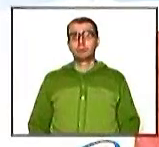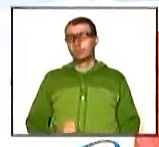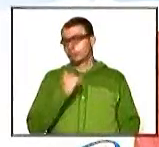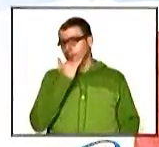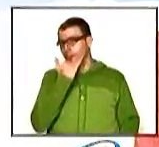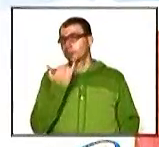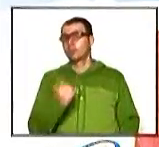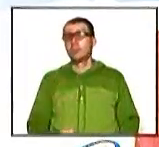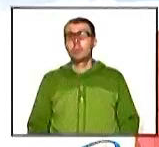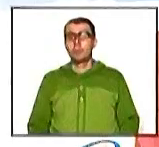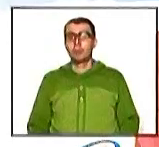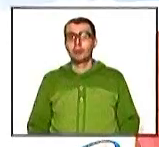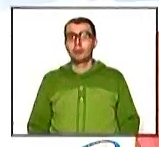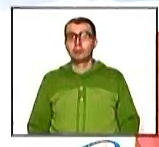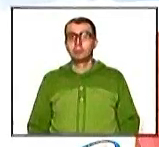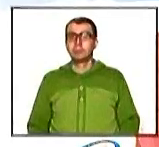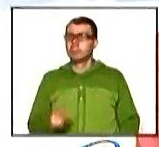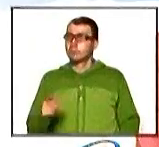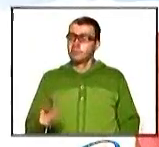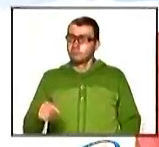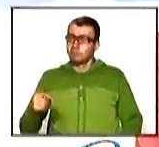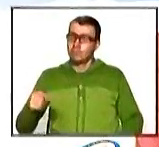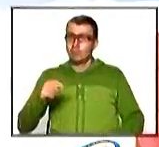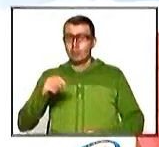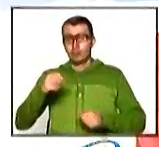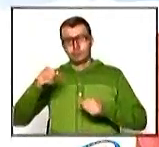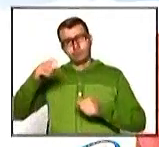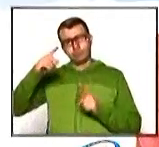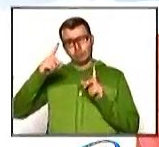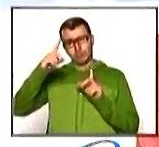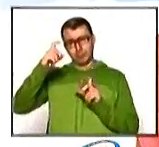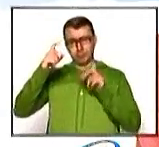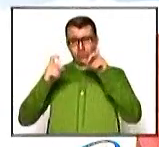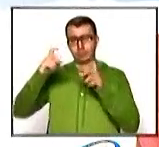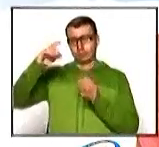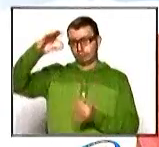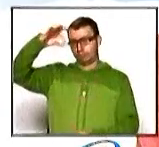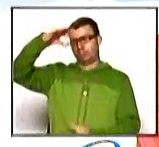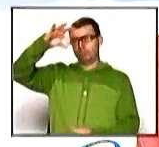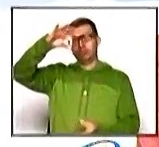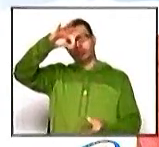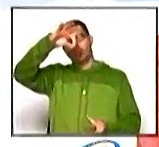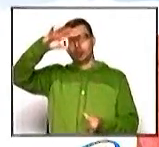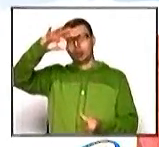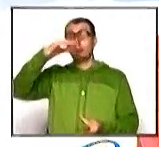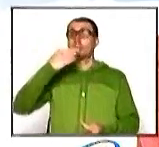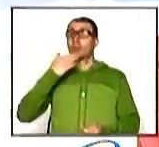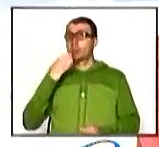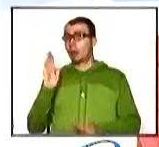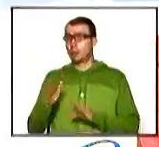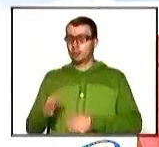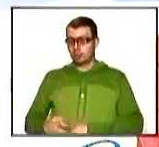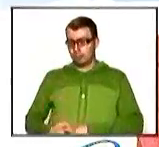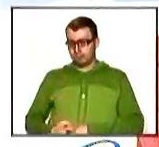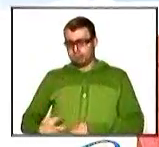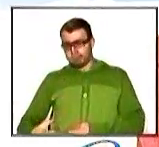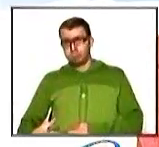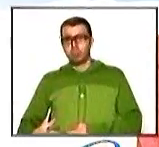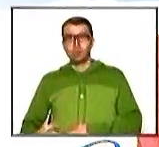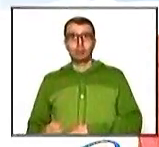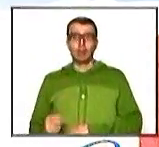uno puede mirar muy bien las radiografías. Lo que sabemos es que cuando hay una hernia, un desplazamiento, un